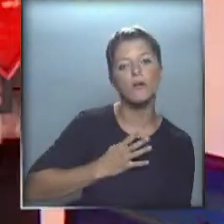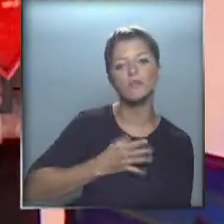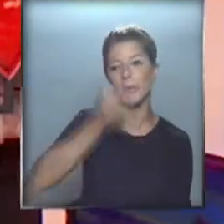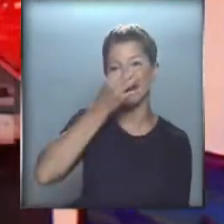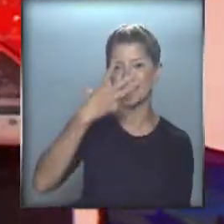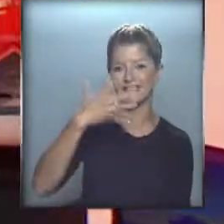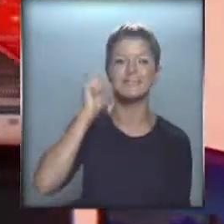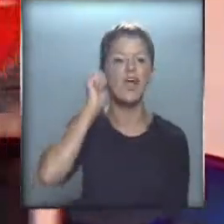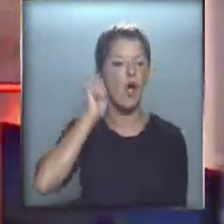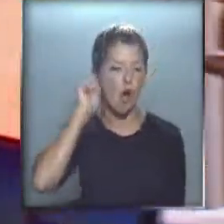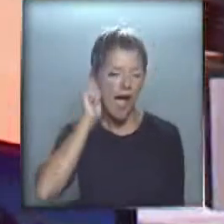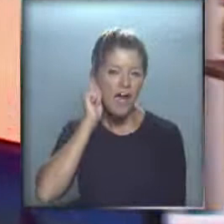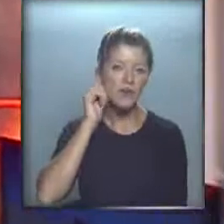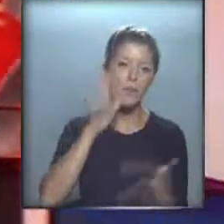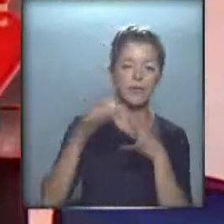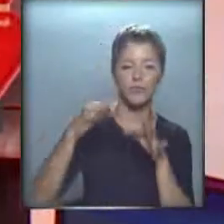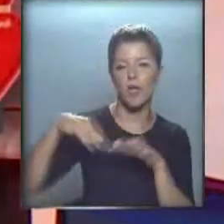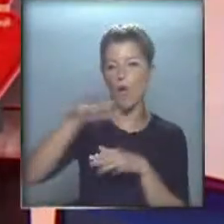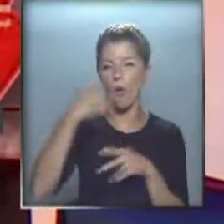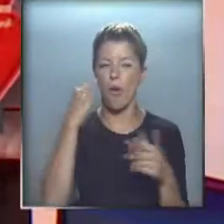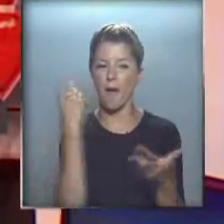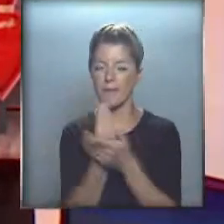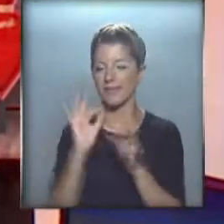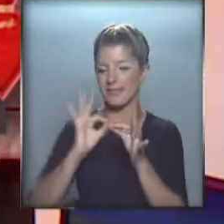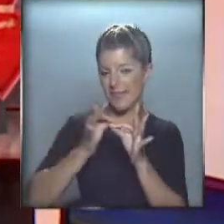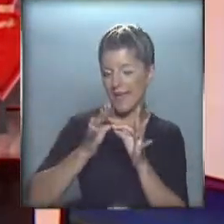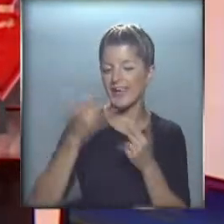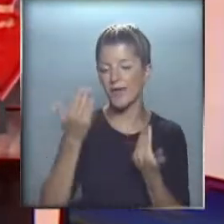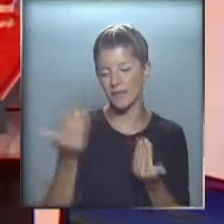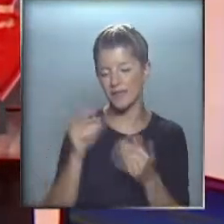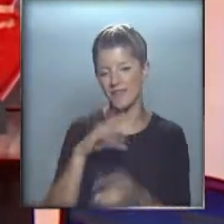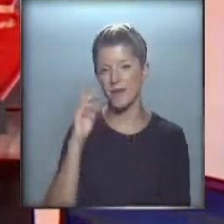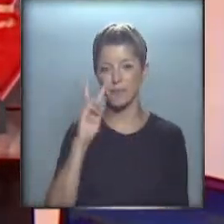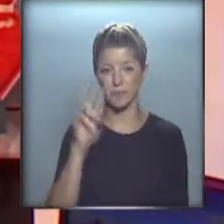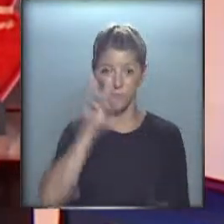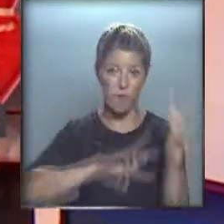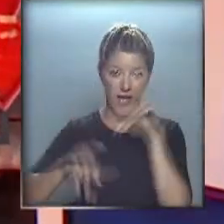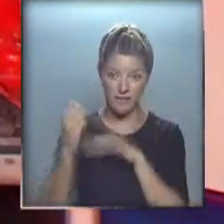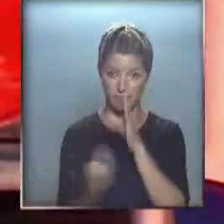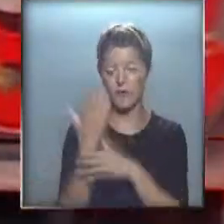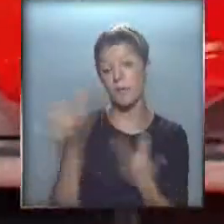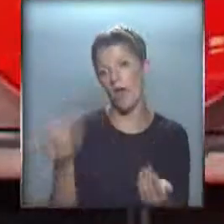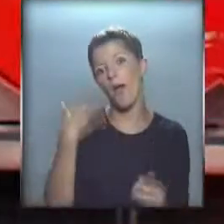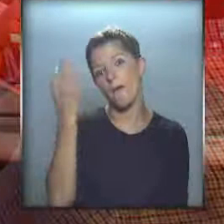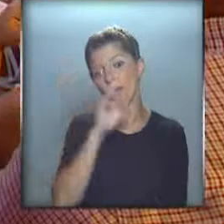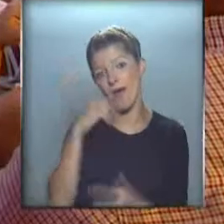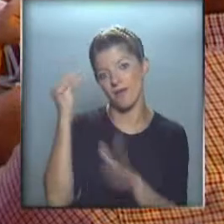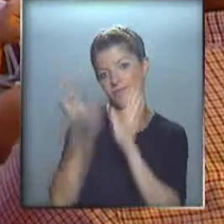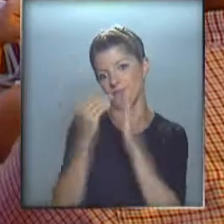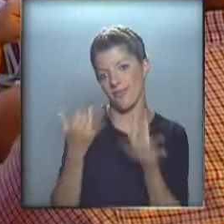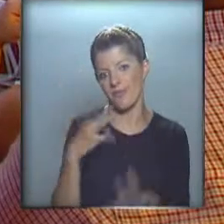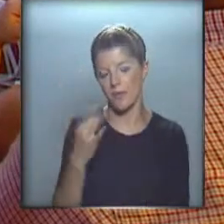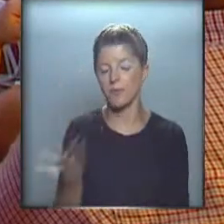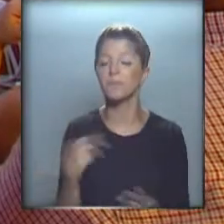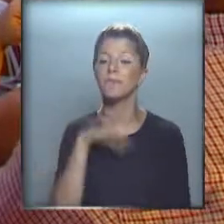25 años, exacto. cerca de la zona donde vivo, buscás y aparecen. Uh-huh. Obviamente que las chicas se tienen que anotar también, caballero. Vaya. Yo, de